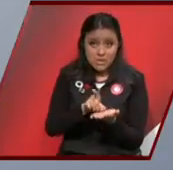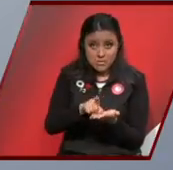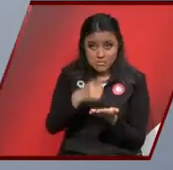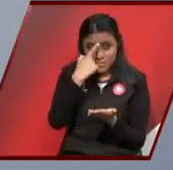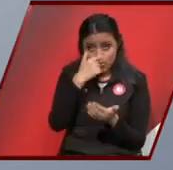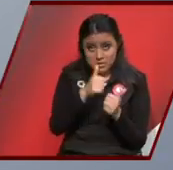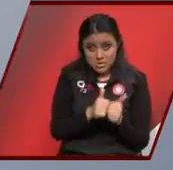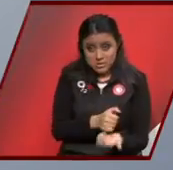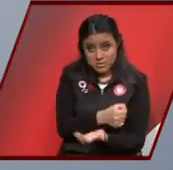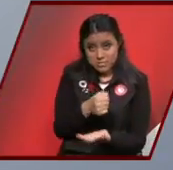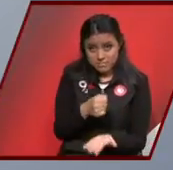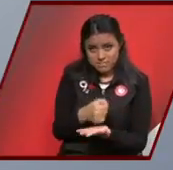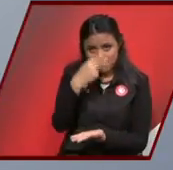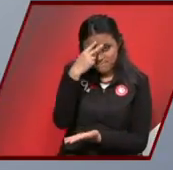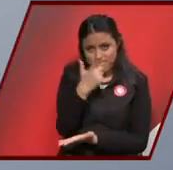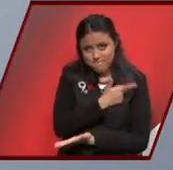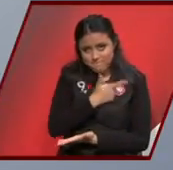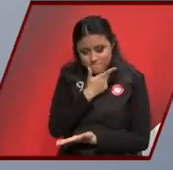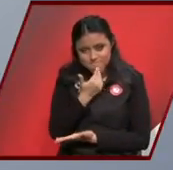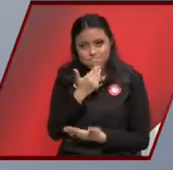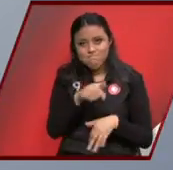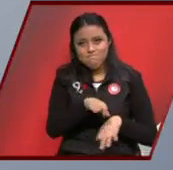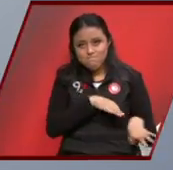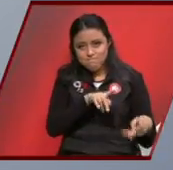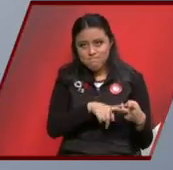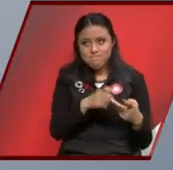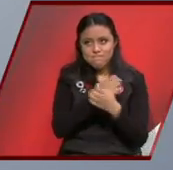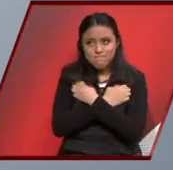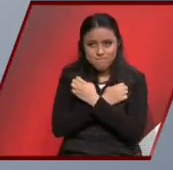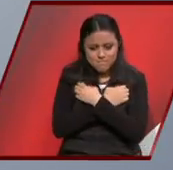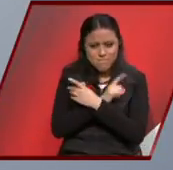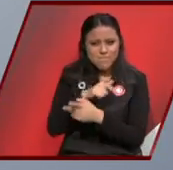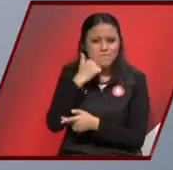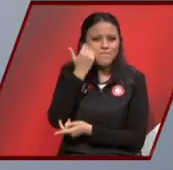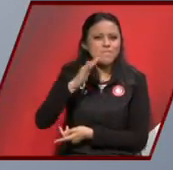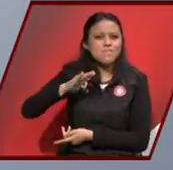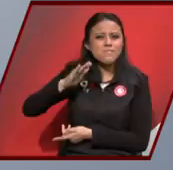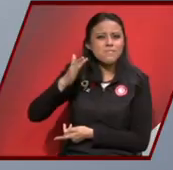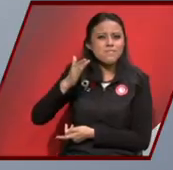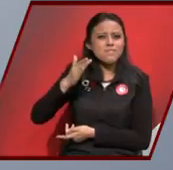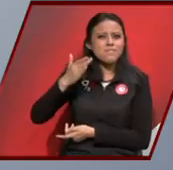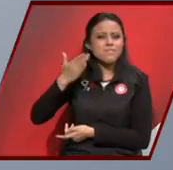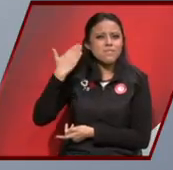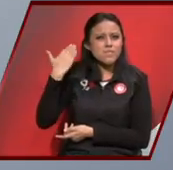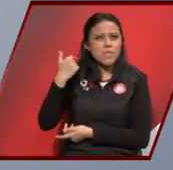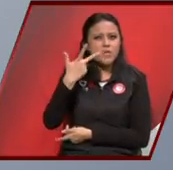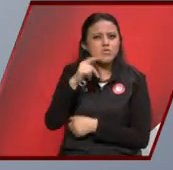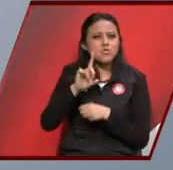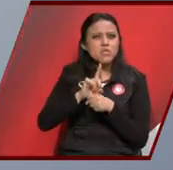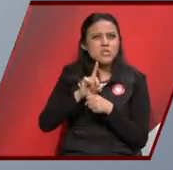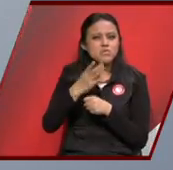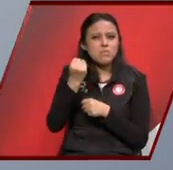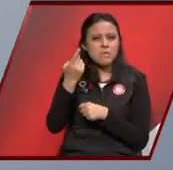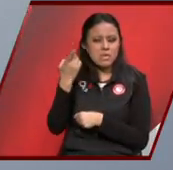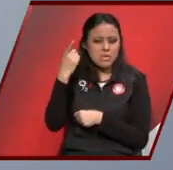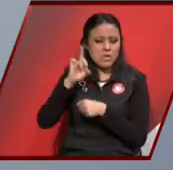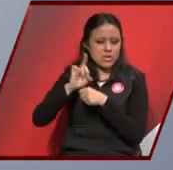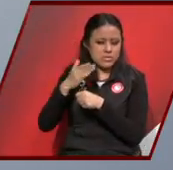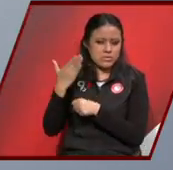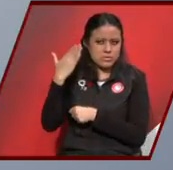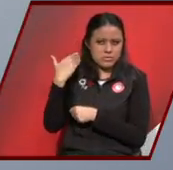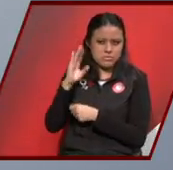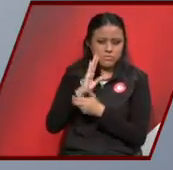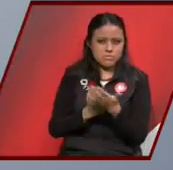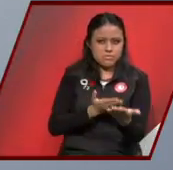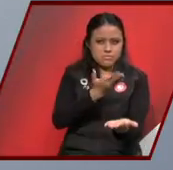a estar en esta ciudad, a disfrutarla, a tener empleo y educación. Yo acabo de presentar hace justamente 8 días, 9 el día de hoy,